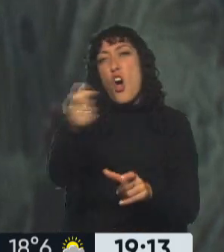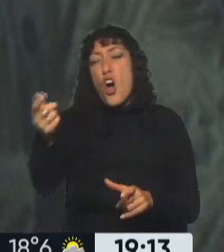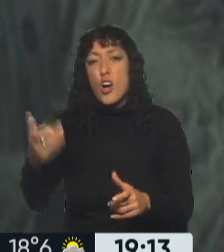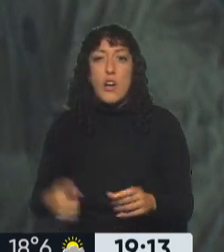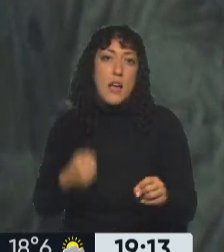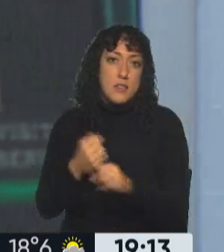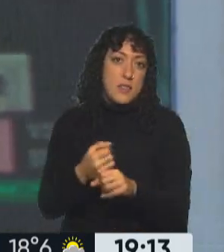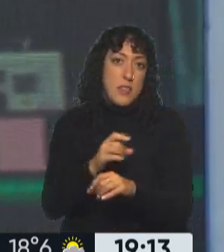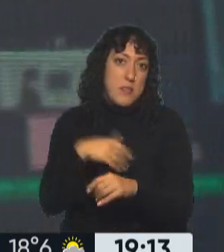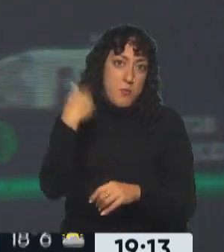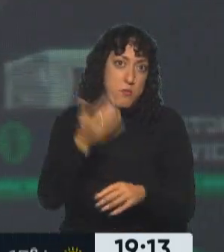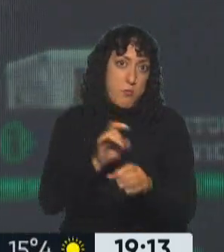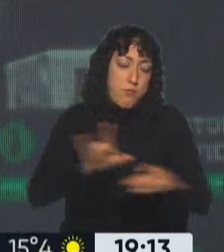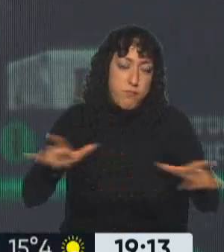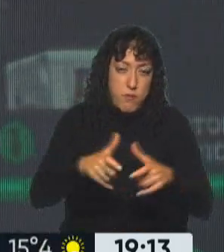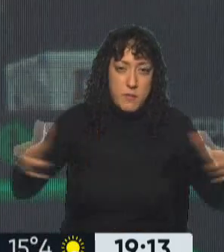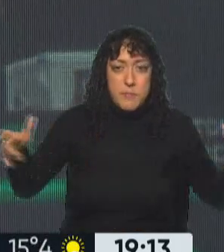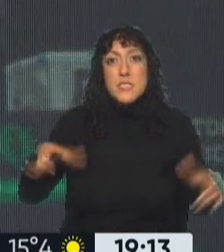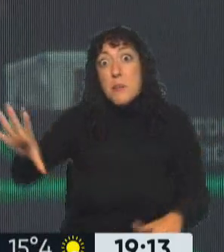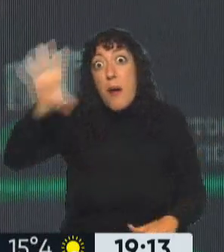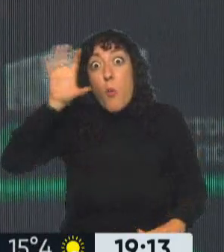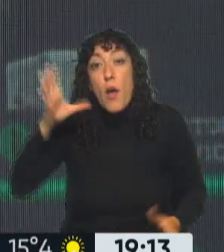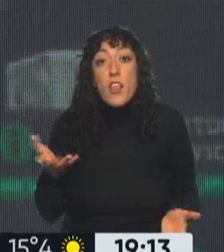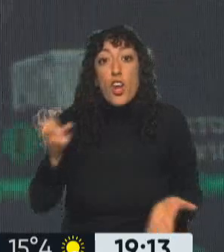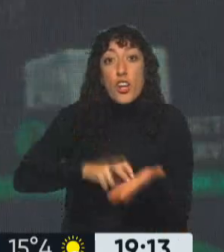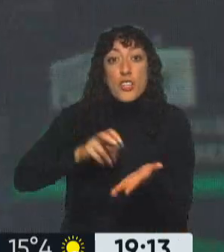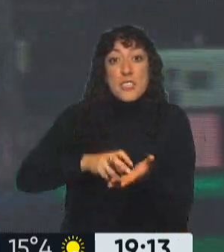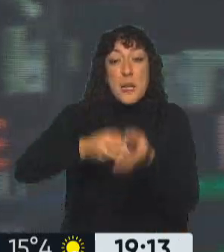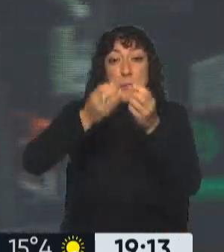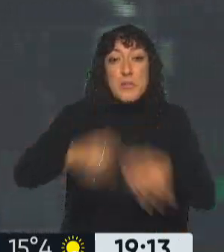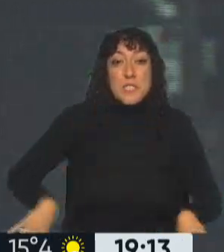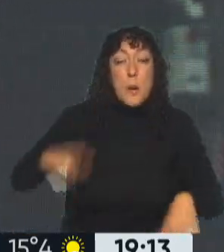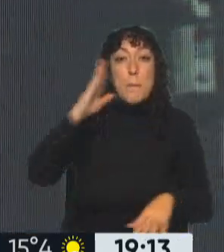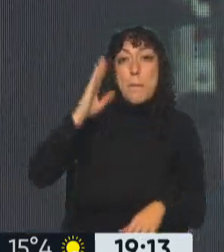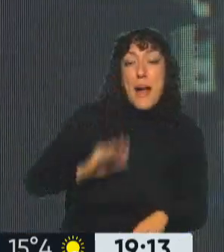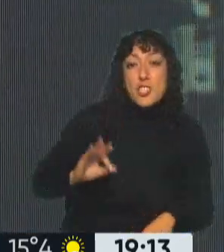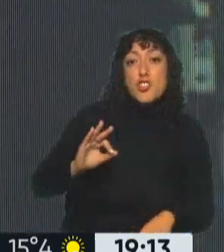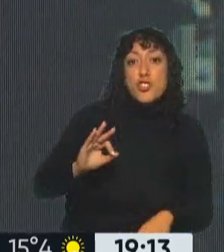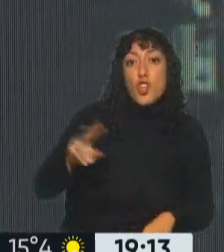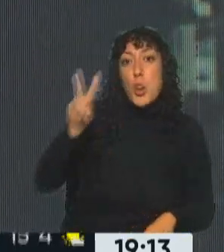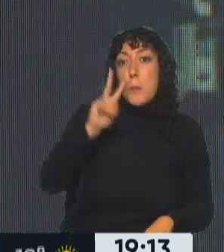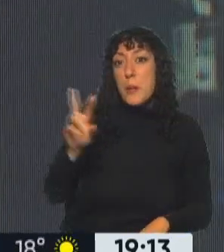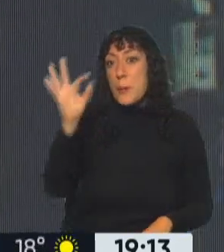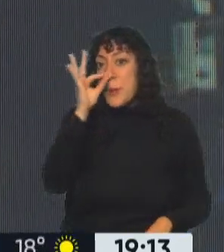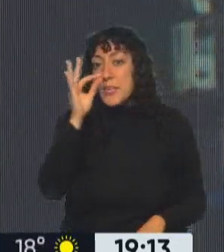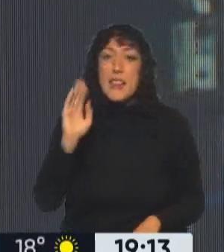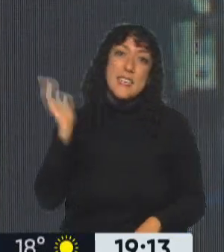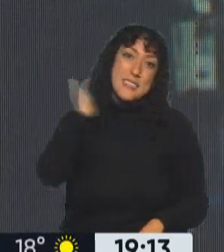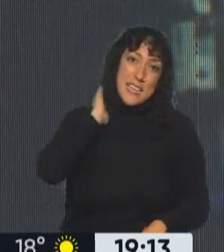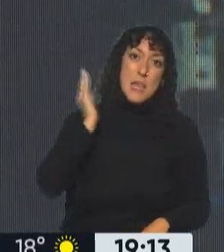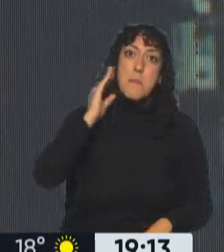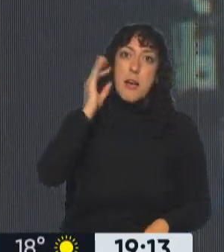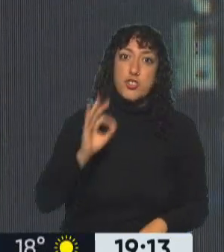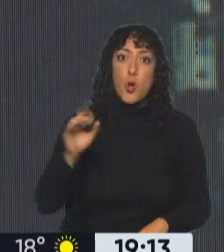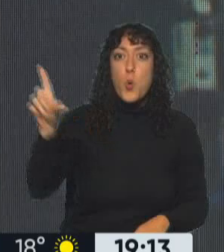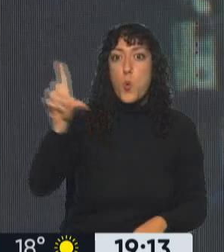Sí, me acuerdo patente porque además habíamos estrenado el noticiero en marzo de 2020, el 16 de marzo puntualmente, es